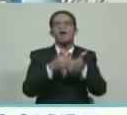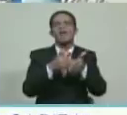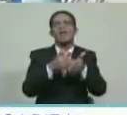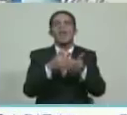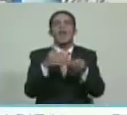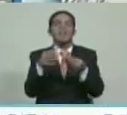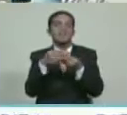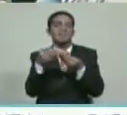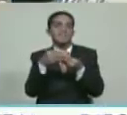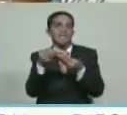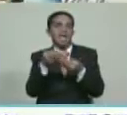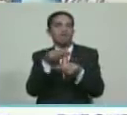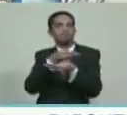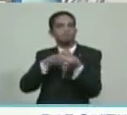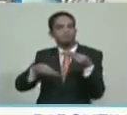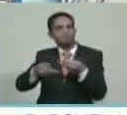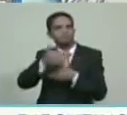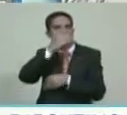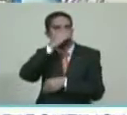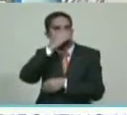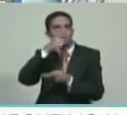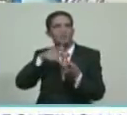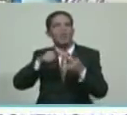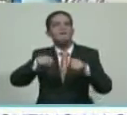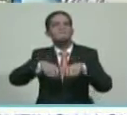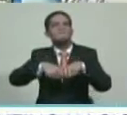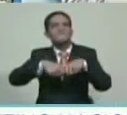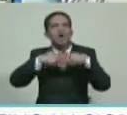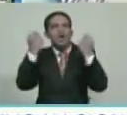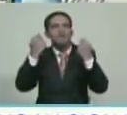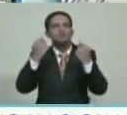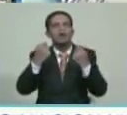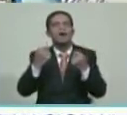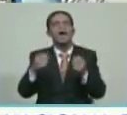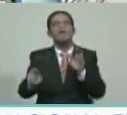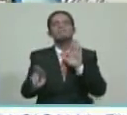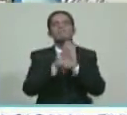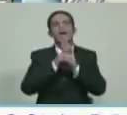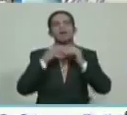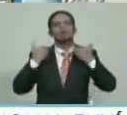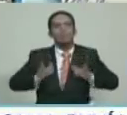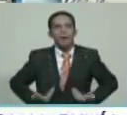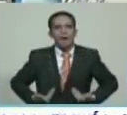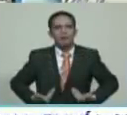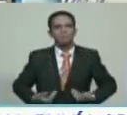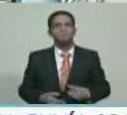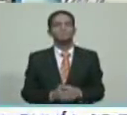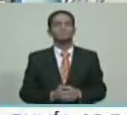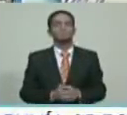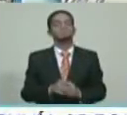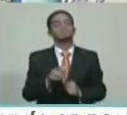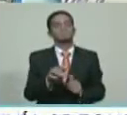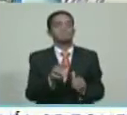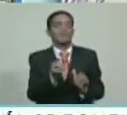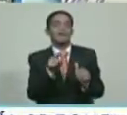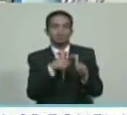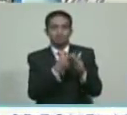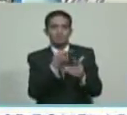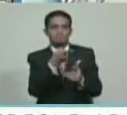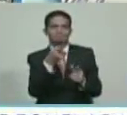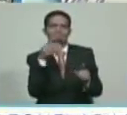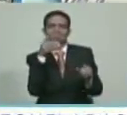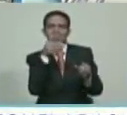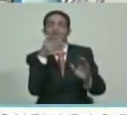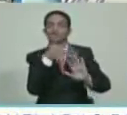contra el blanqueo de capitales, contra la violación a derechos humanos. Y en el caso del narcotráfico hemos hecho